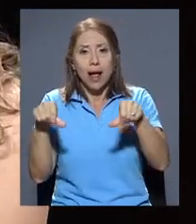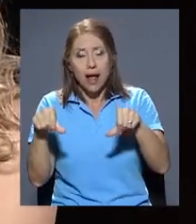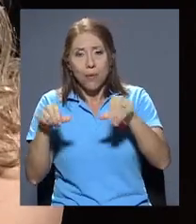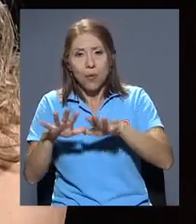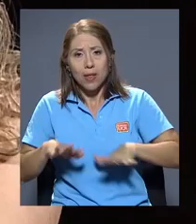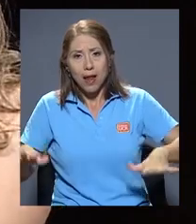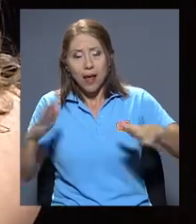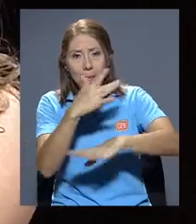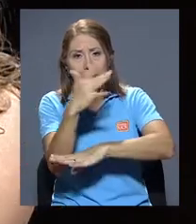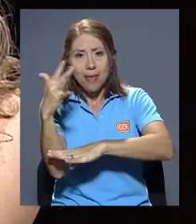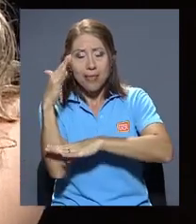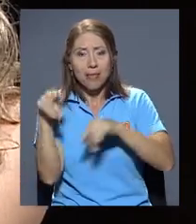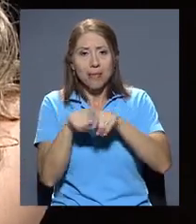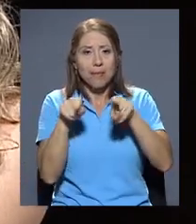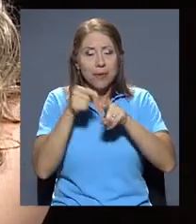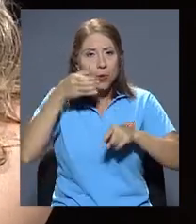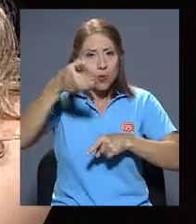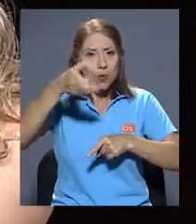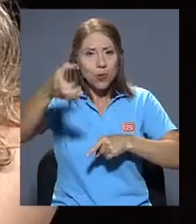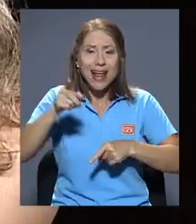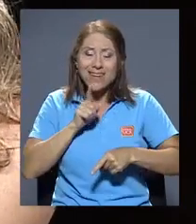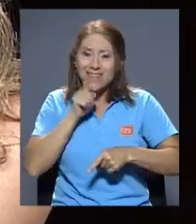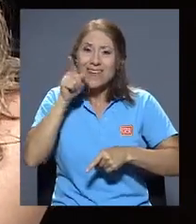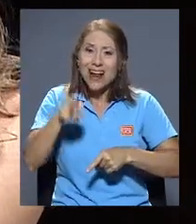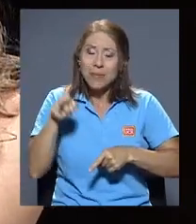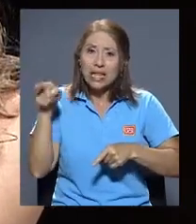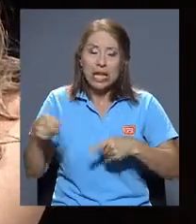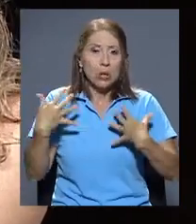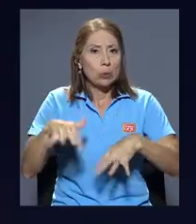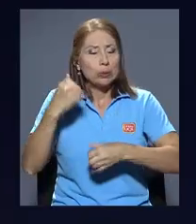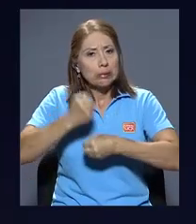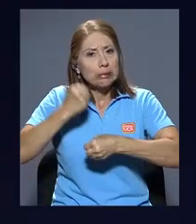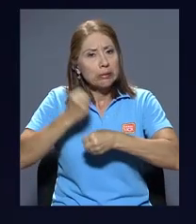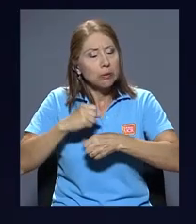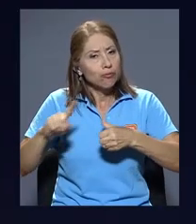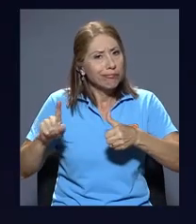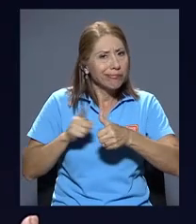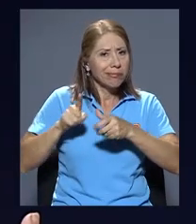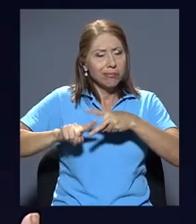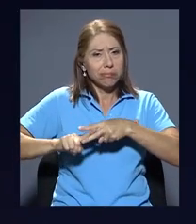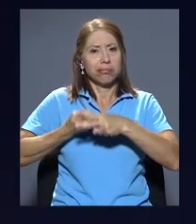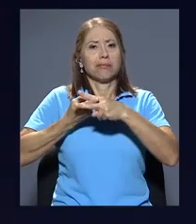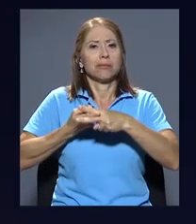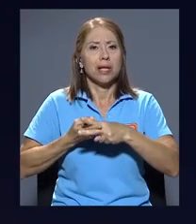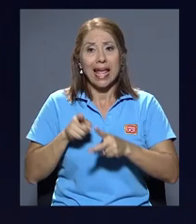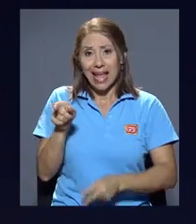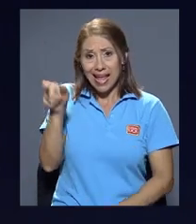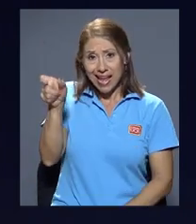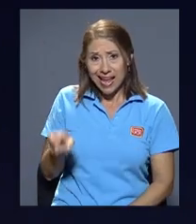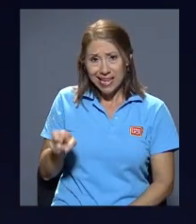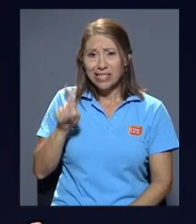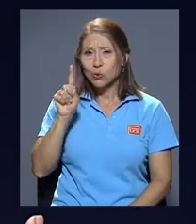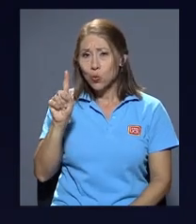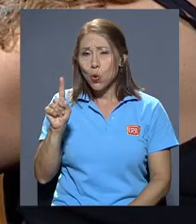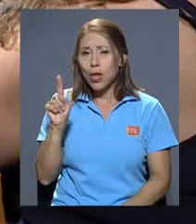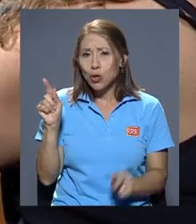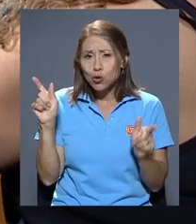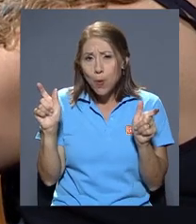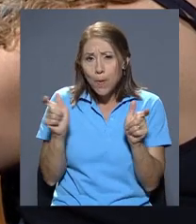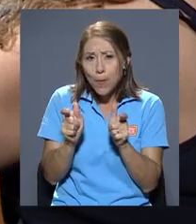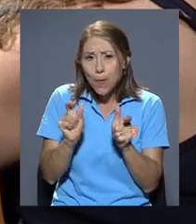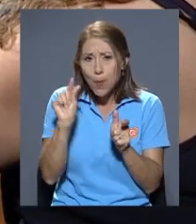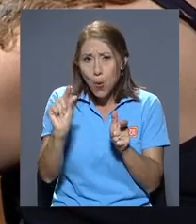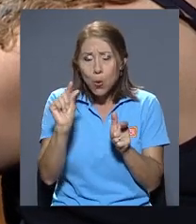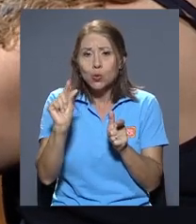la cultura ha desarrollado una labor realmente pionera en el país. Es uno de los pocos empresarios